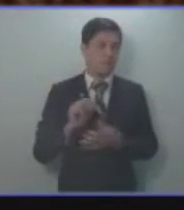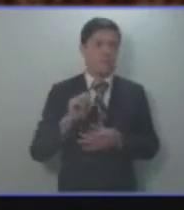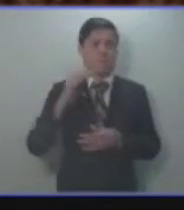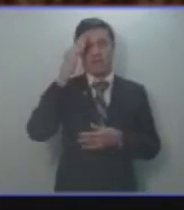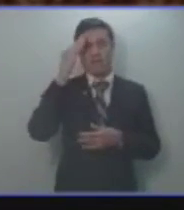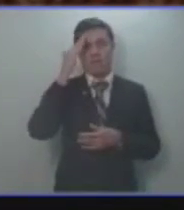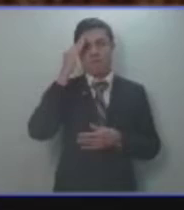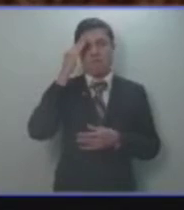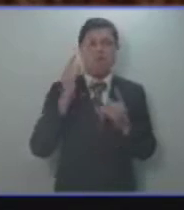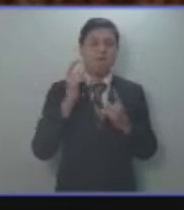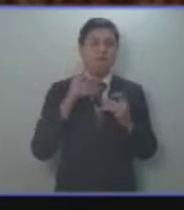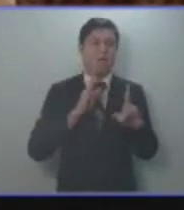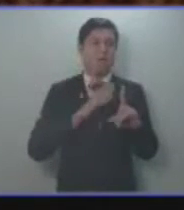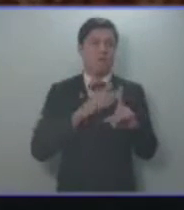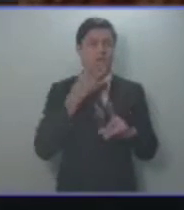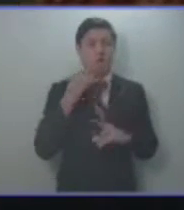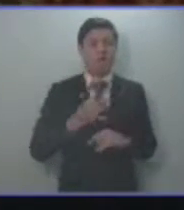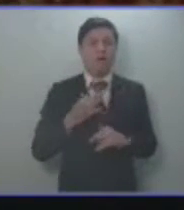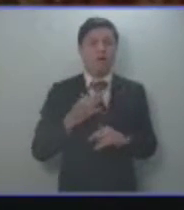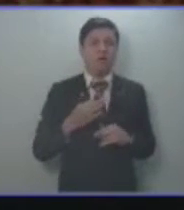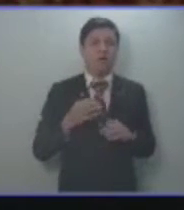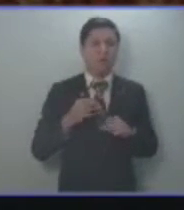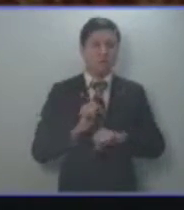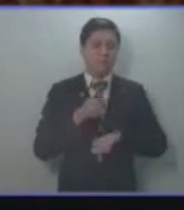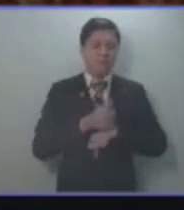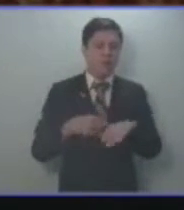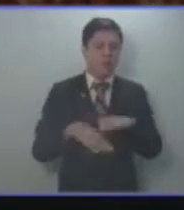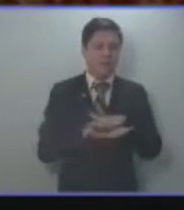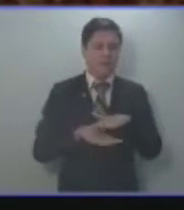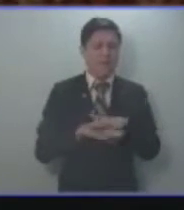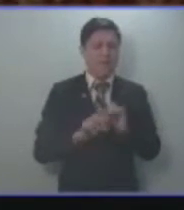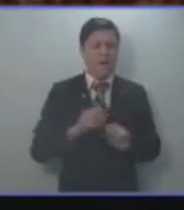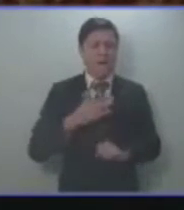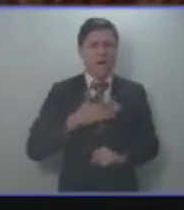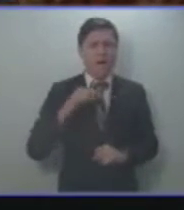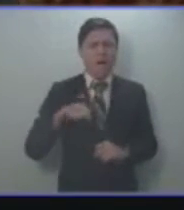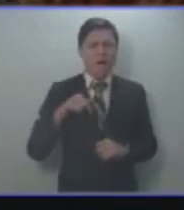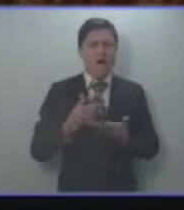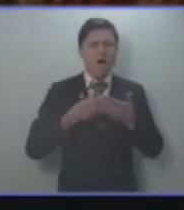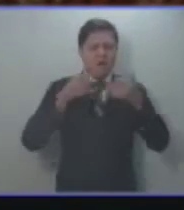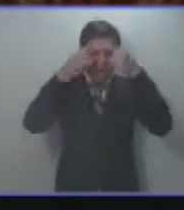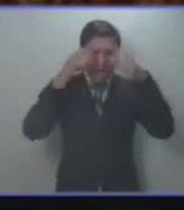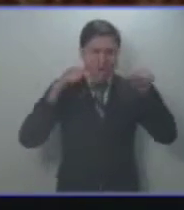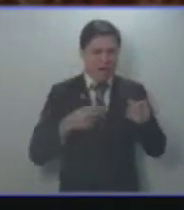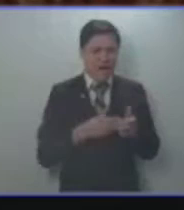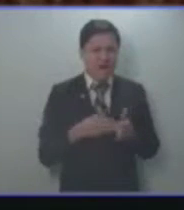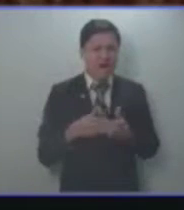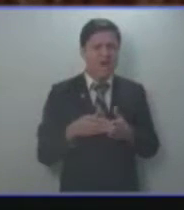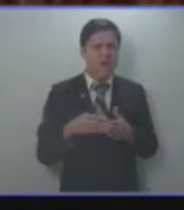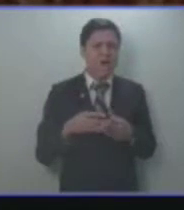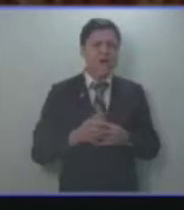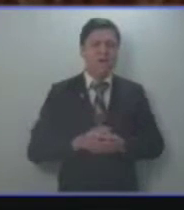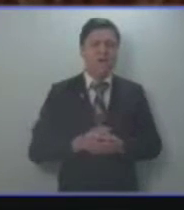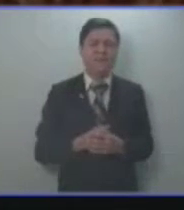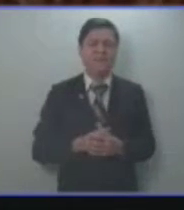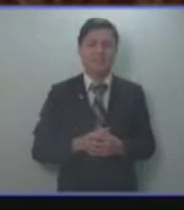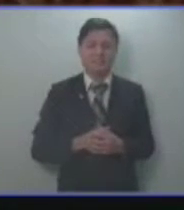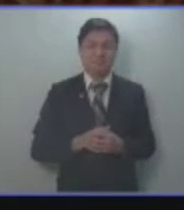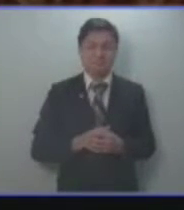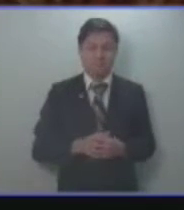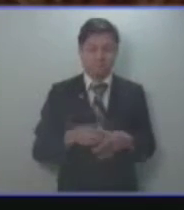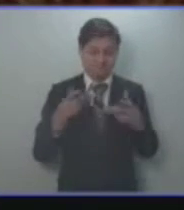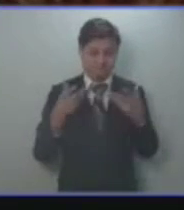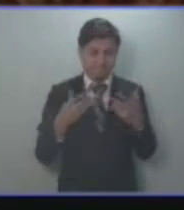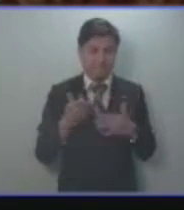impacto real, cuál es el impacto concreto que va a tener este acuerdo al entrar en vigencia. Como